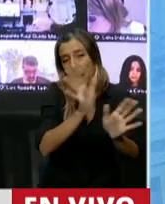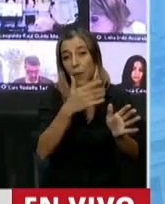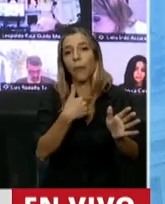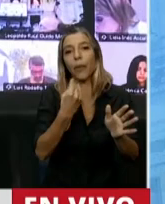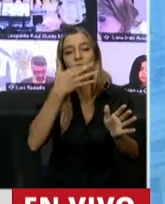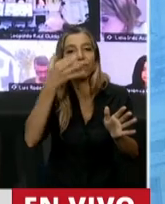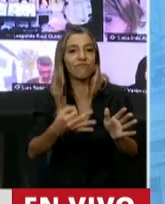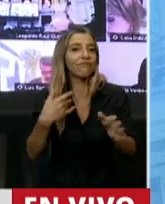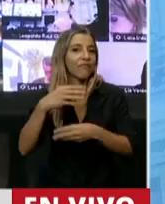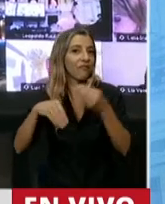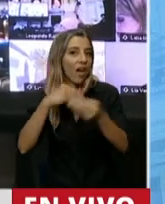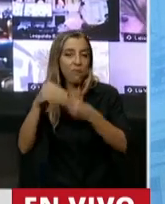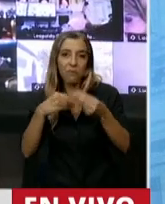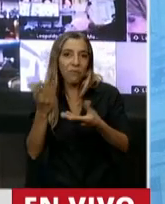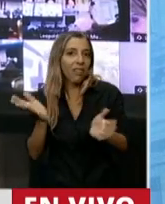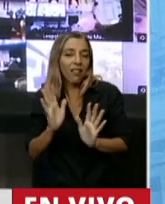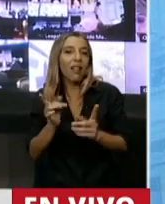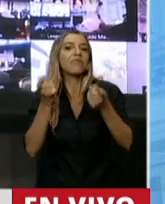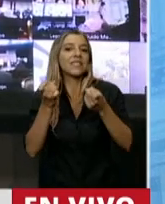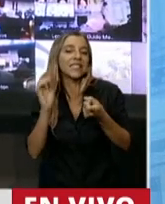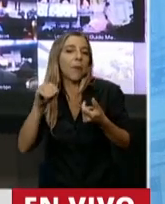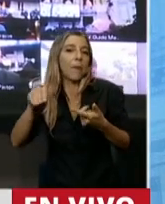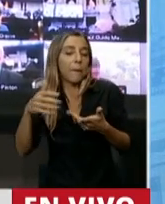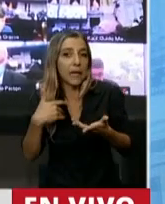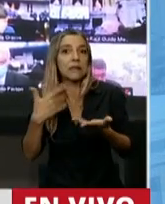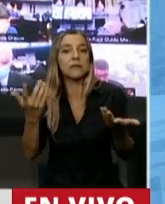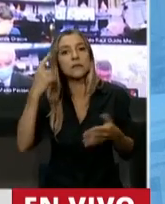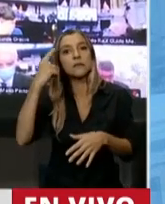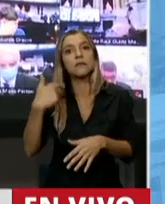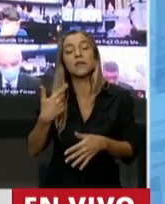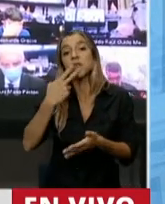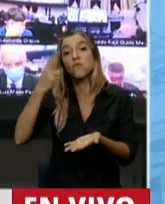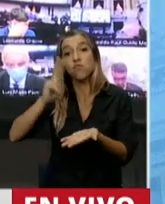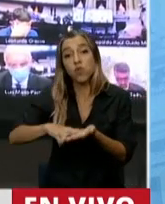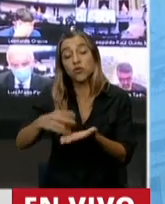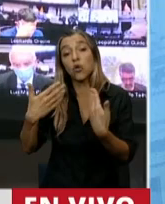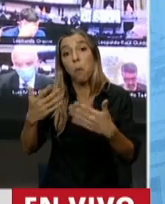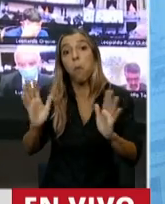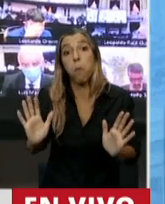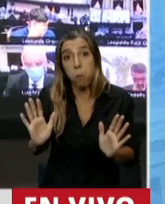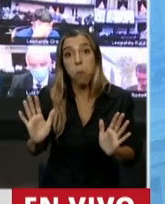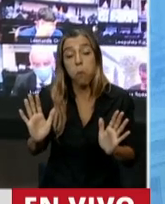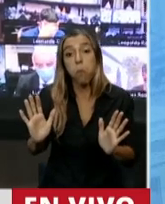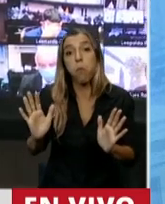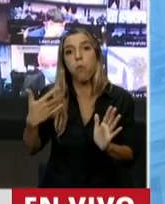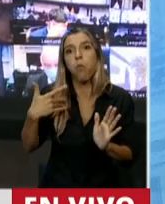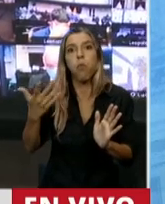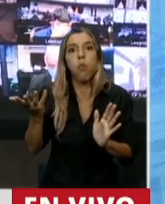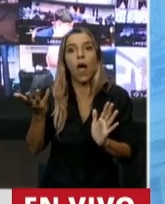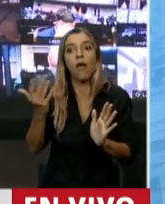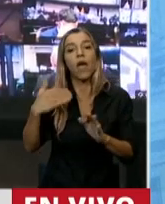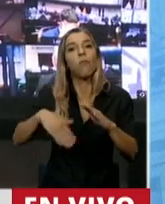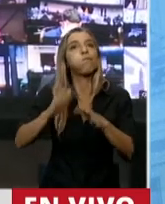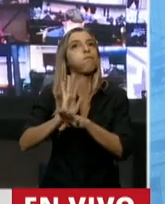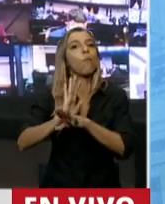de trabajadores. Digo que es un impuesto para generar un descuento para los trabajadores porque le ponemos un